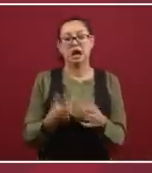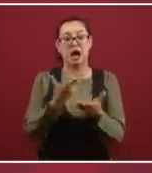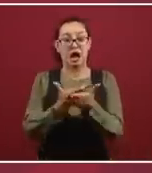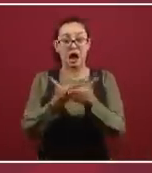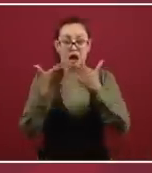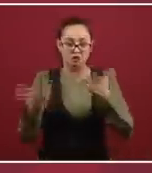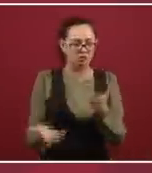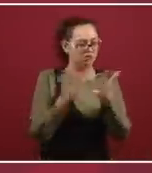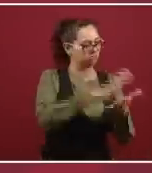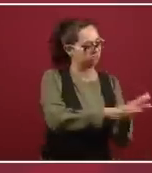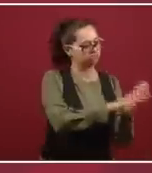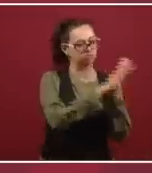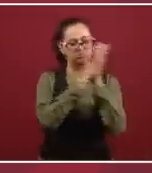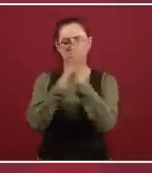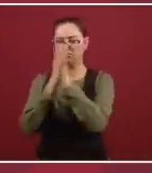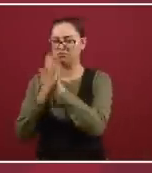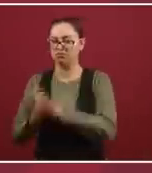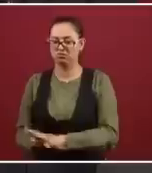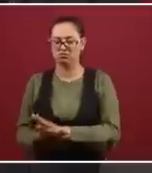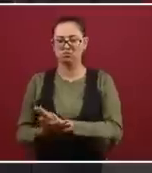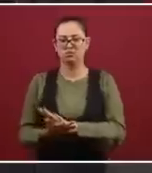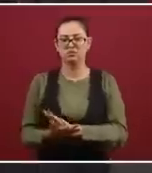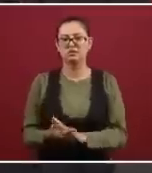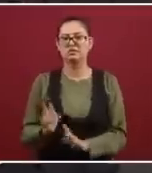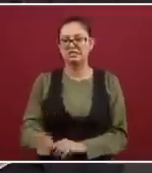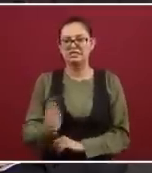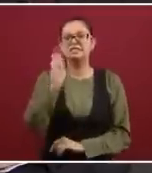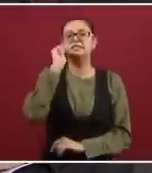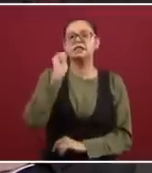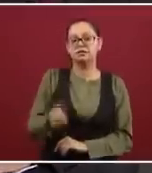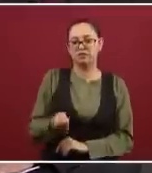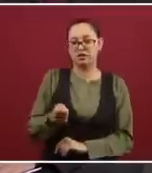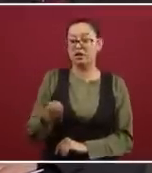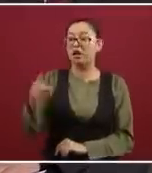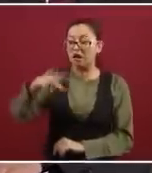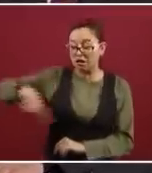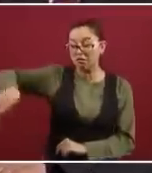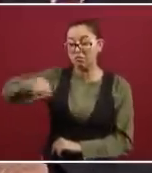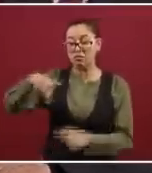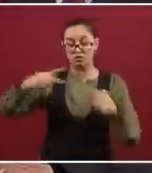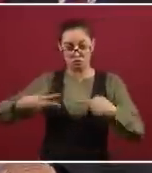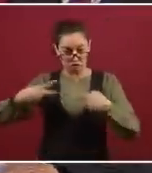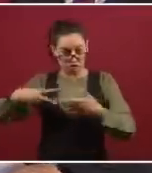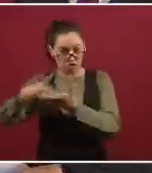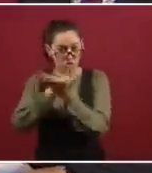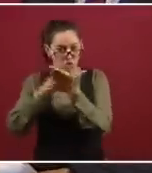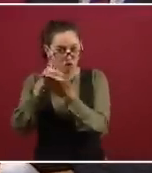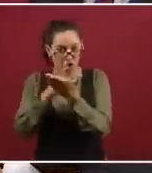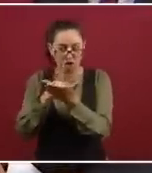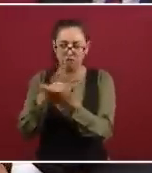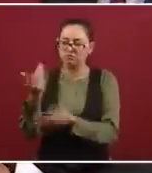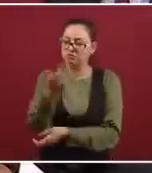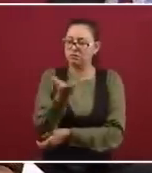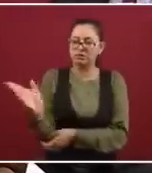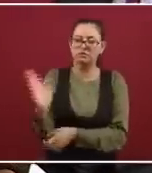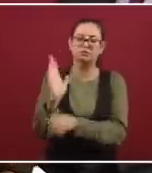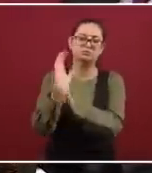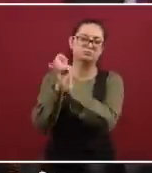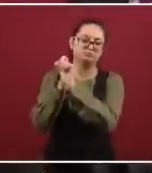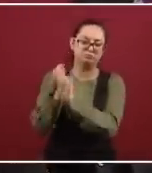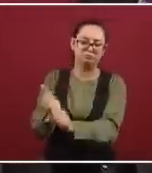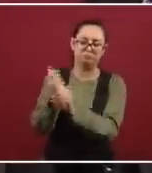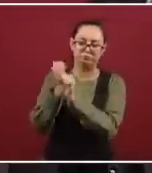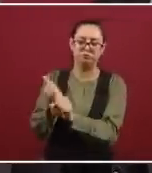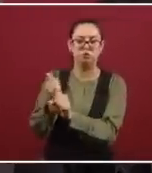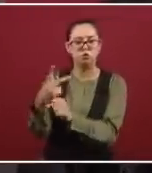de perspectiva requiere tratar a la población que ha sido afectada como una población digna